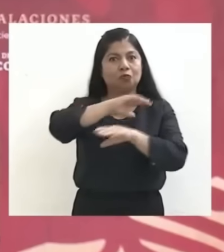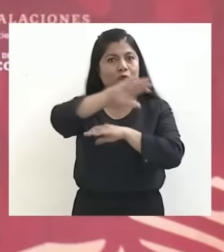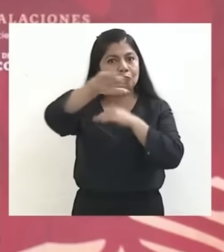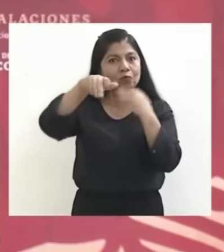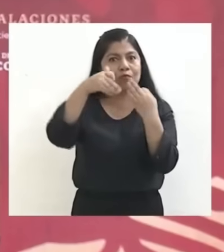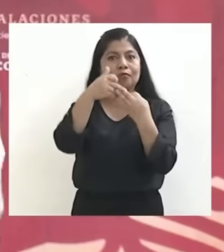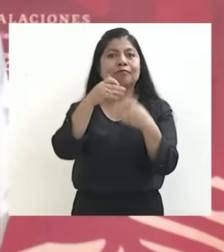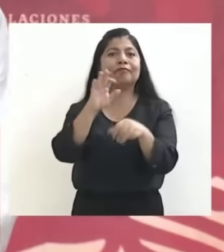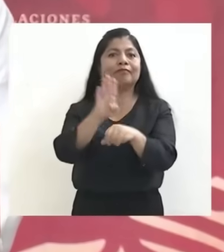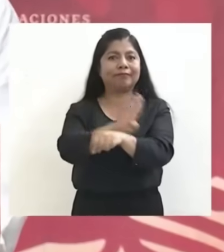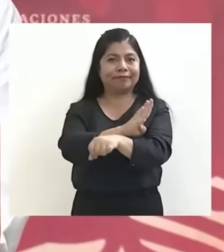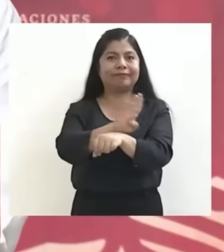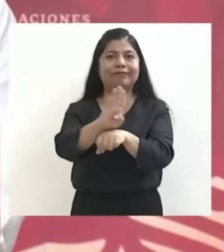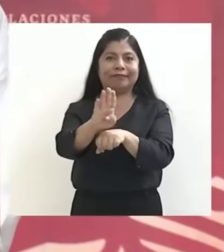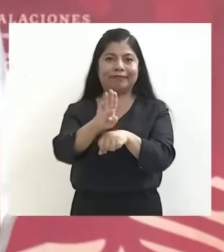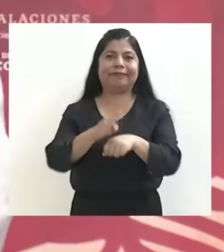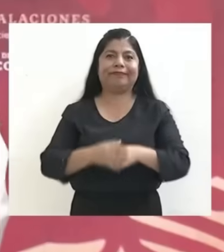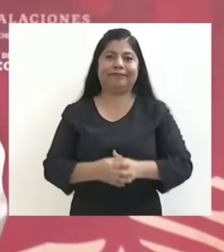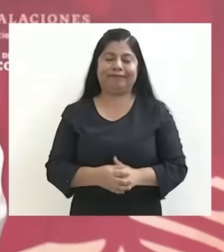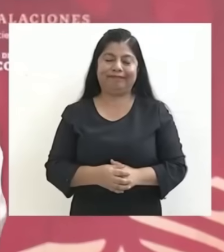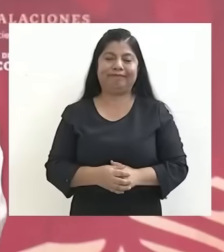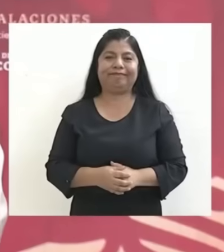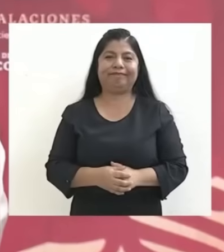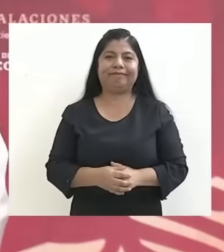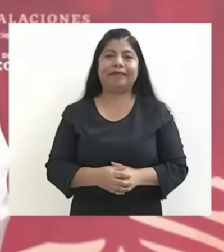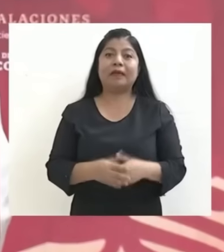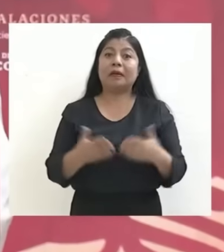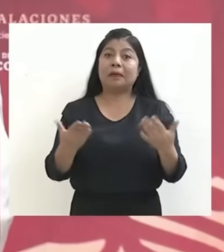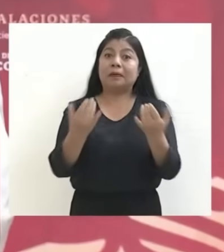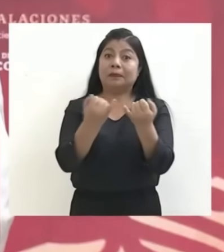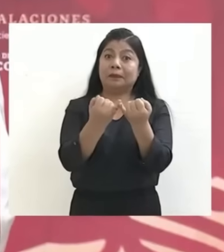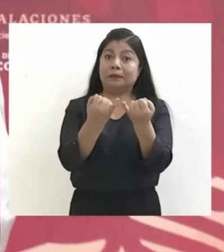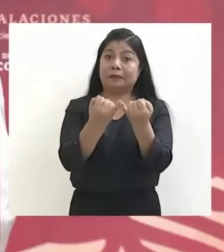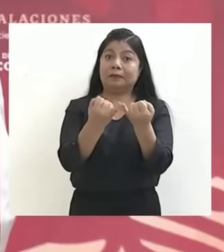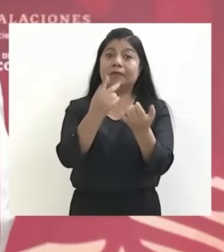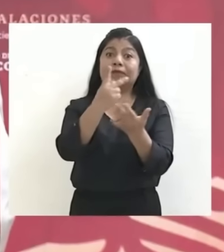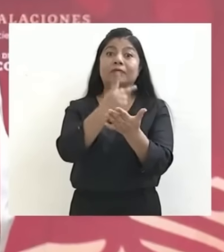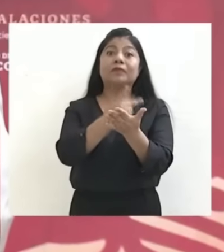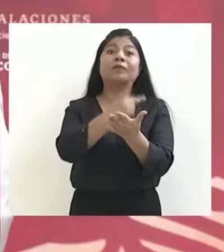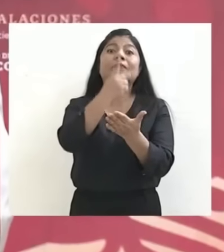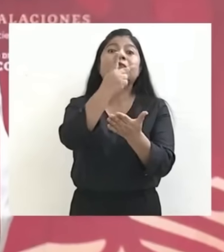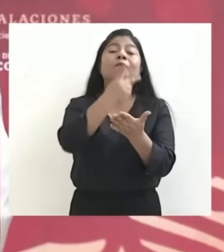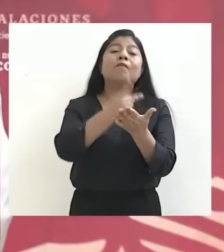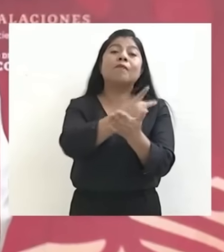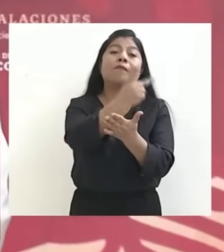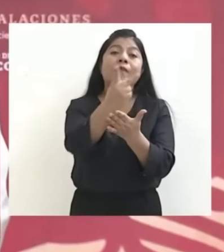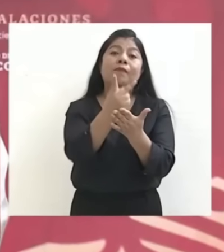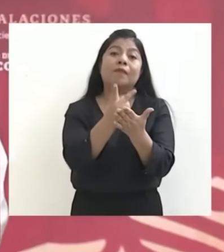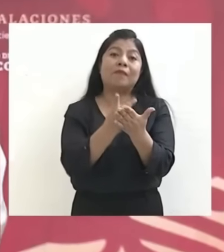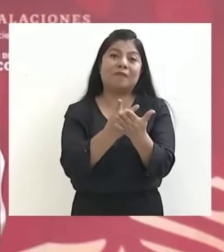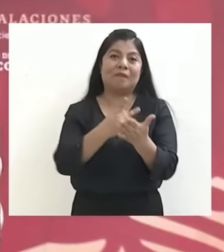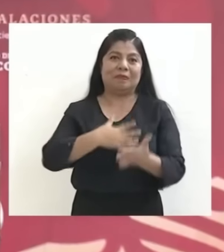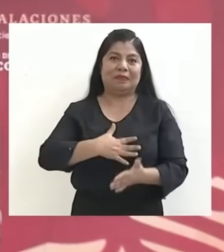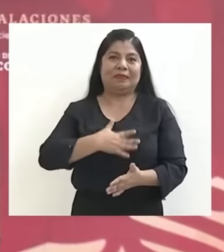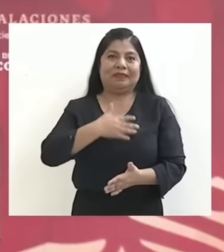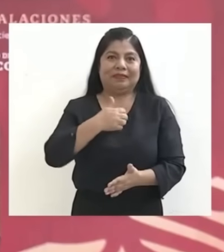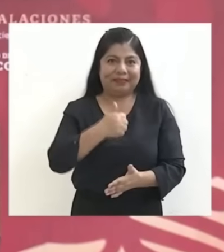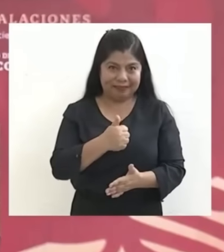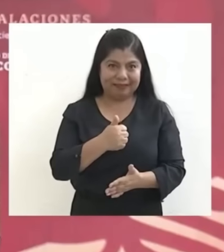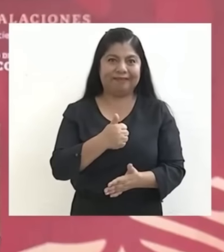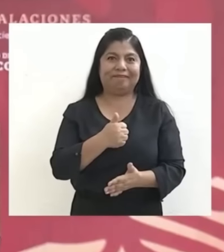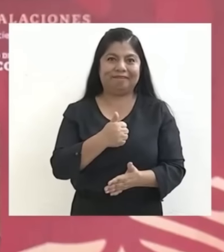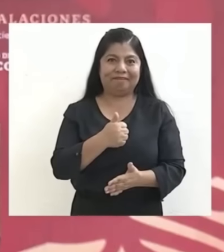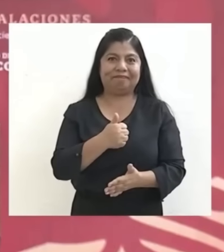fundamentales los programas de bienestar que han permitido dispersar